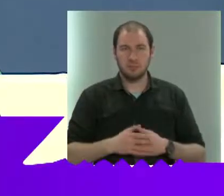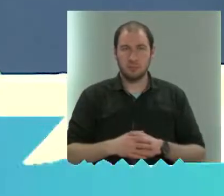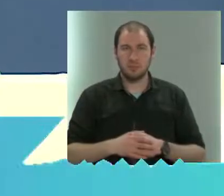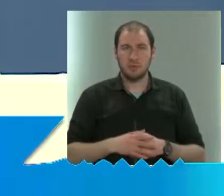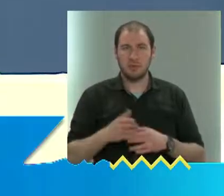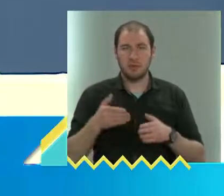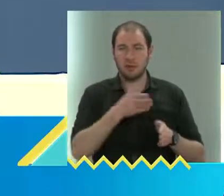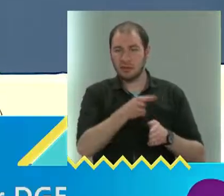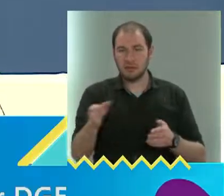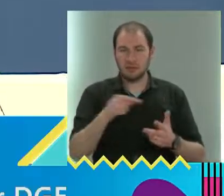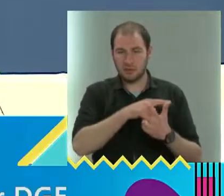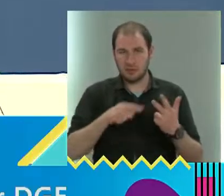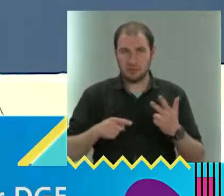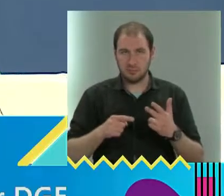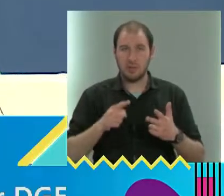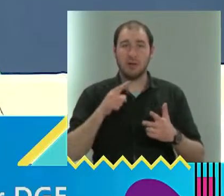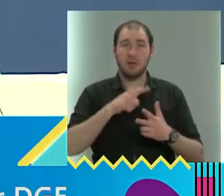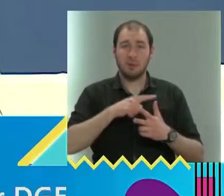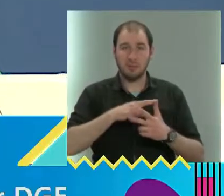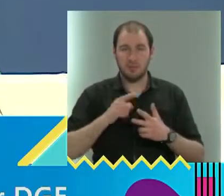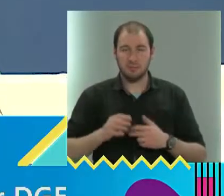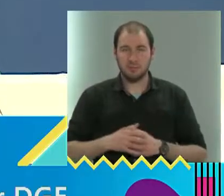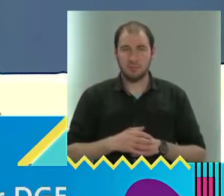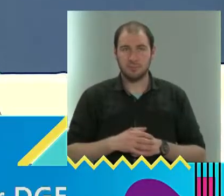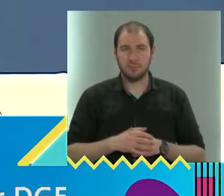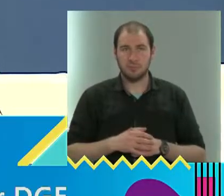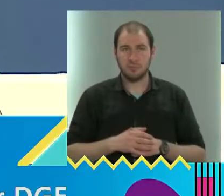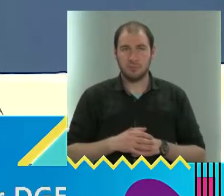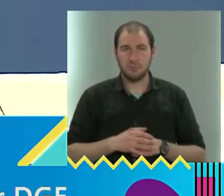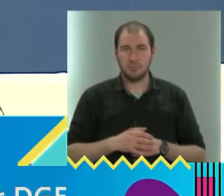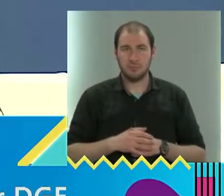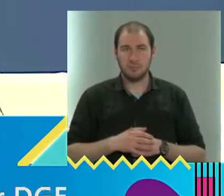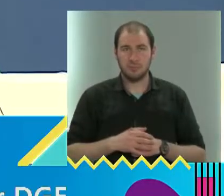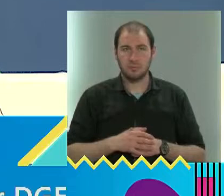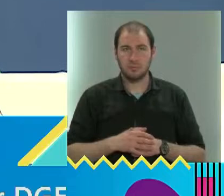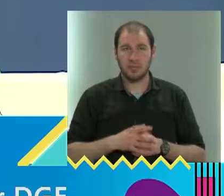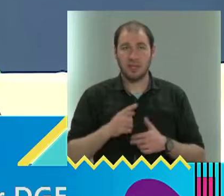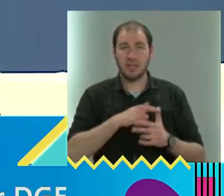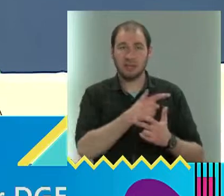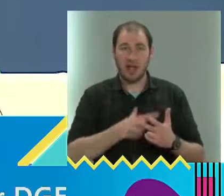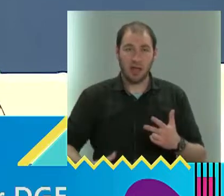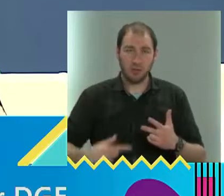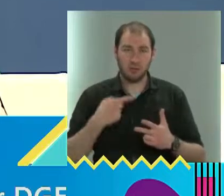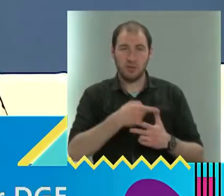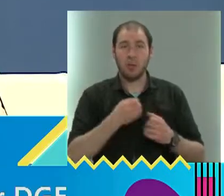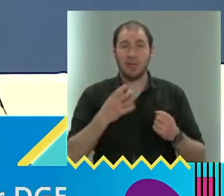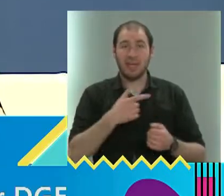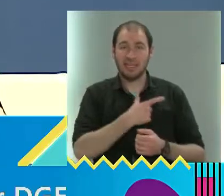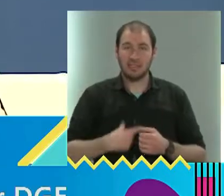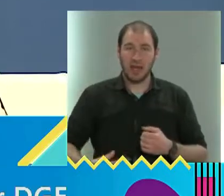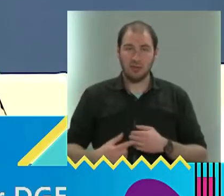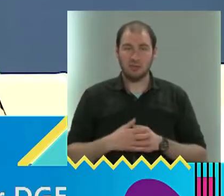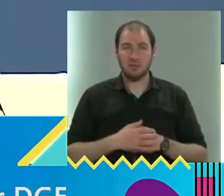3 orientaciones. Una primera orientación es al Estado, porque el Estado